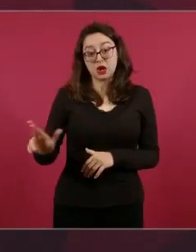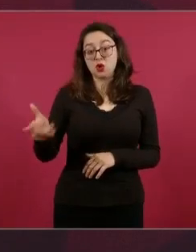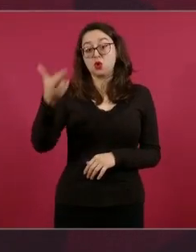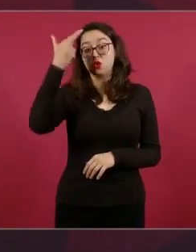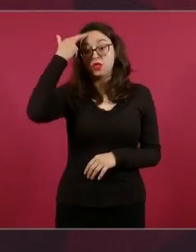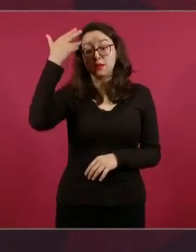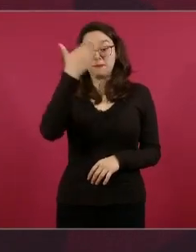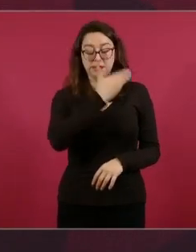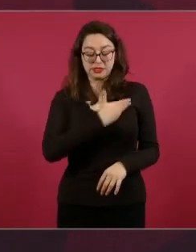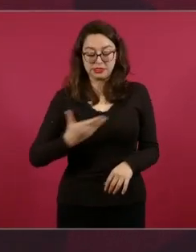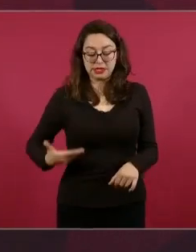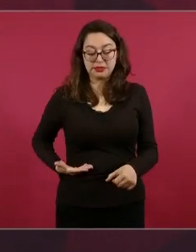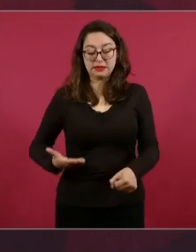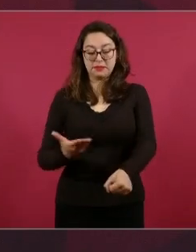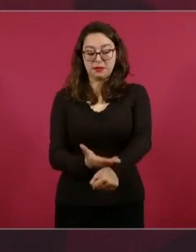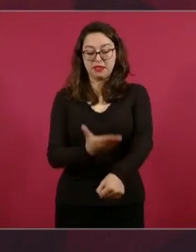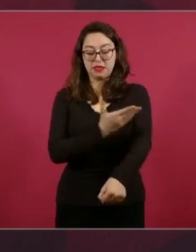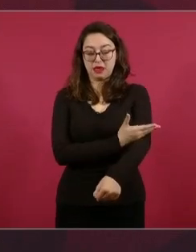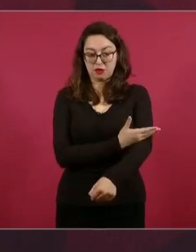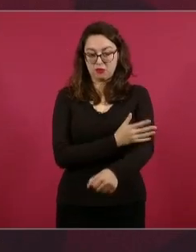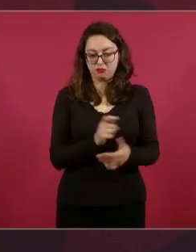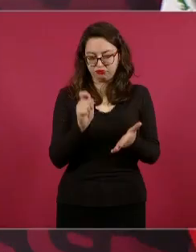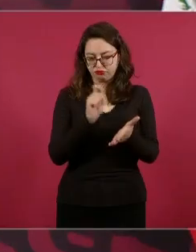en donde ya él hablaba